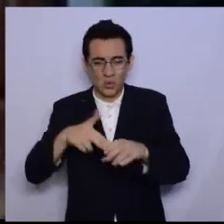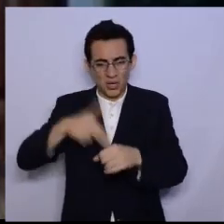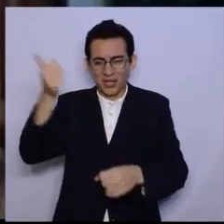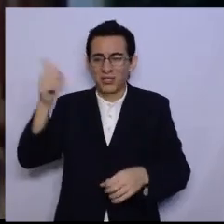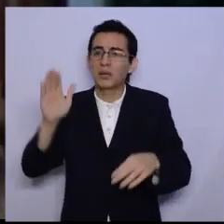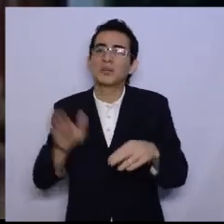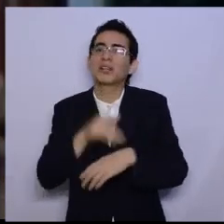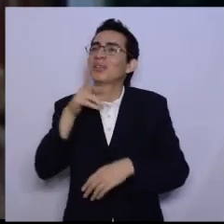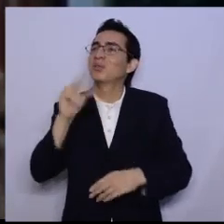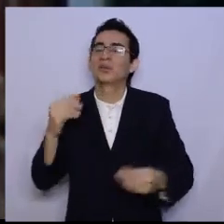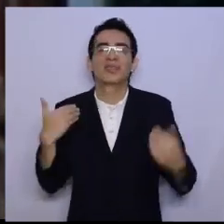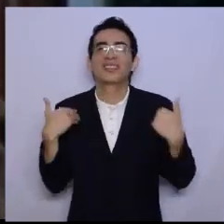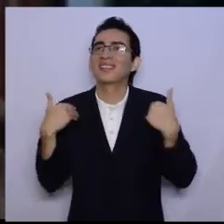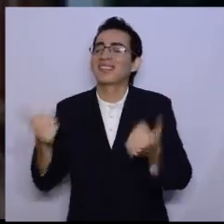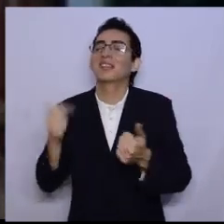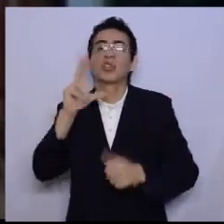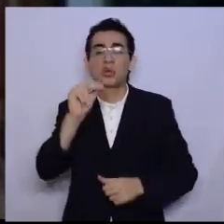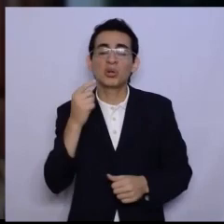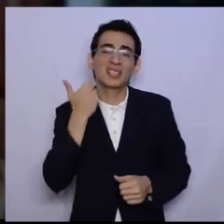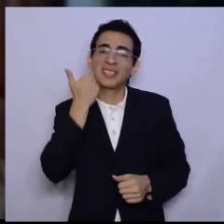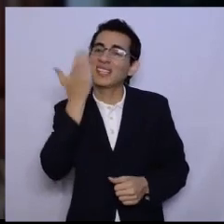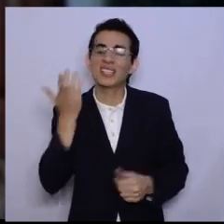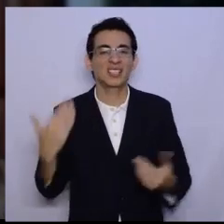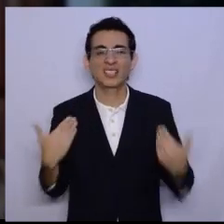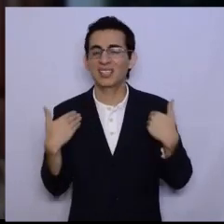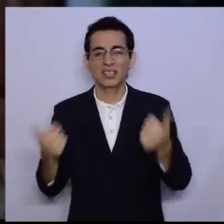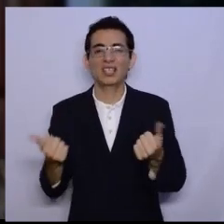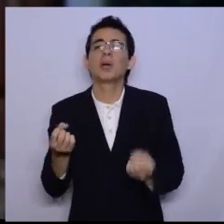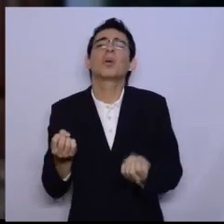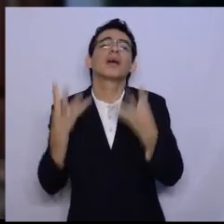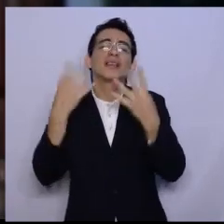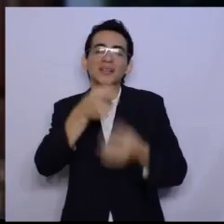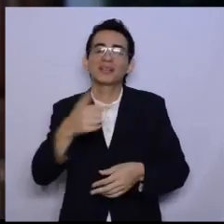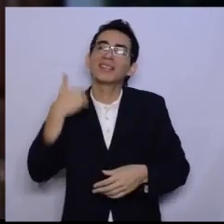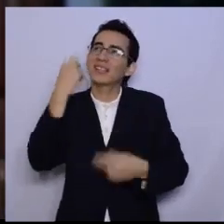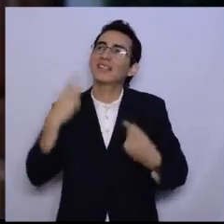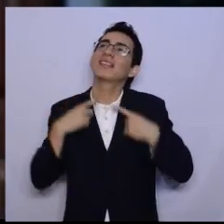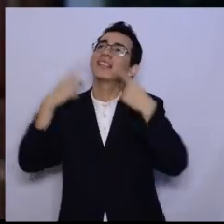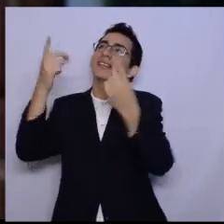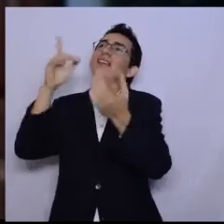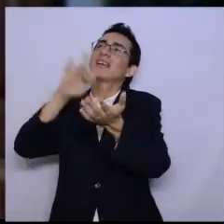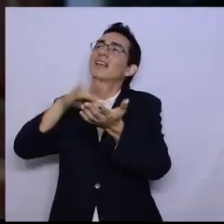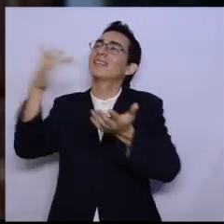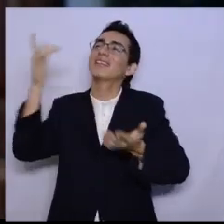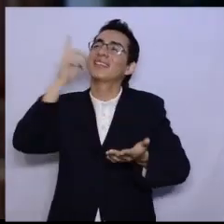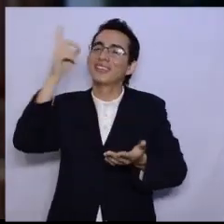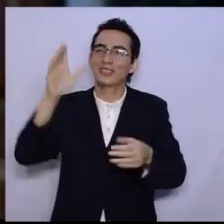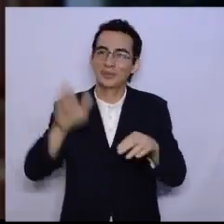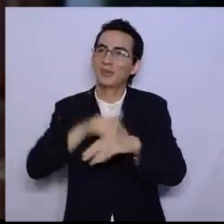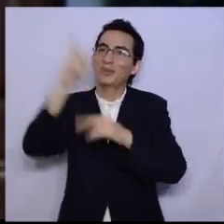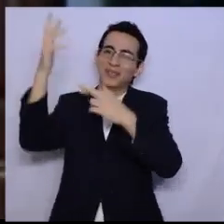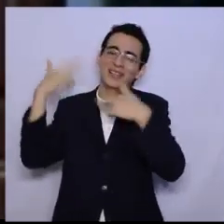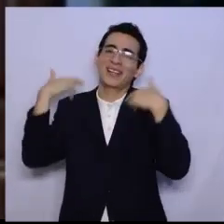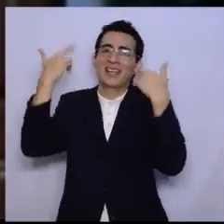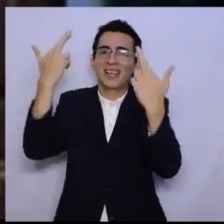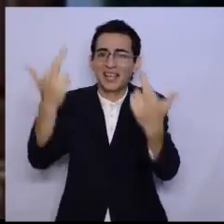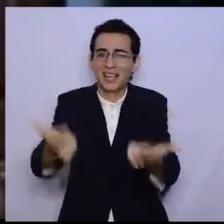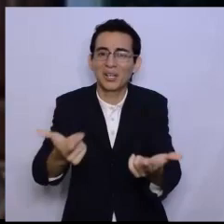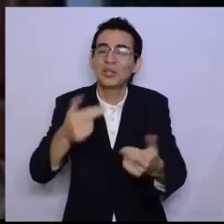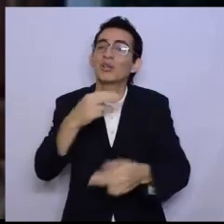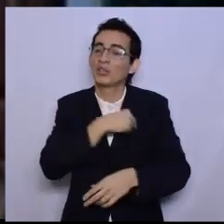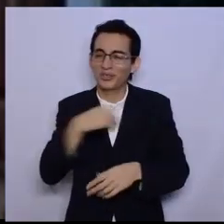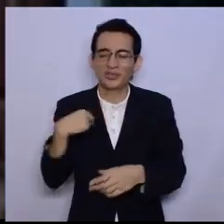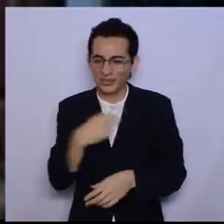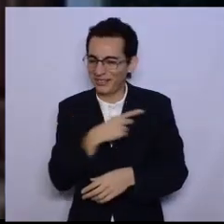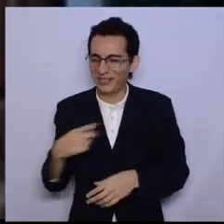porque no lograste entenderlo o no quisiste entenderlo. ¿Cuántos le dan gracias a Dios por su gracia? Que nos baste